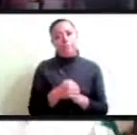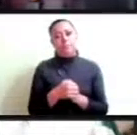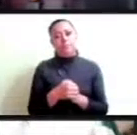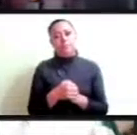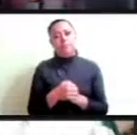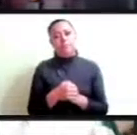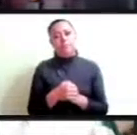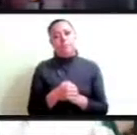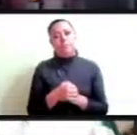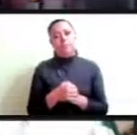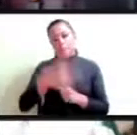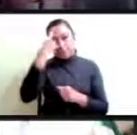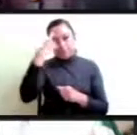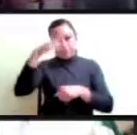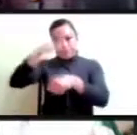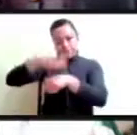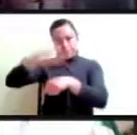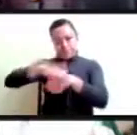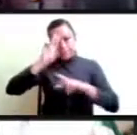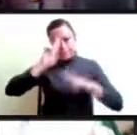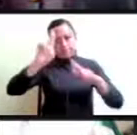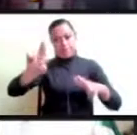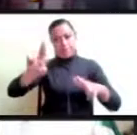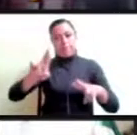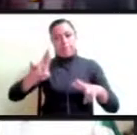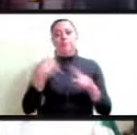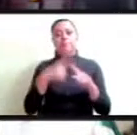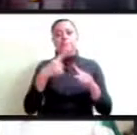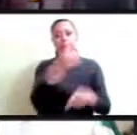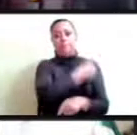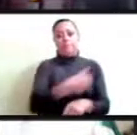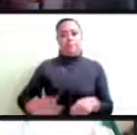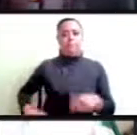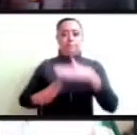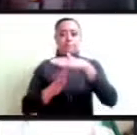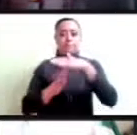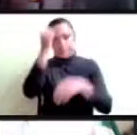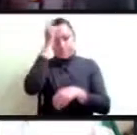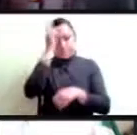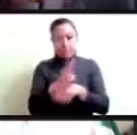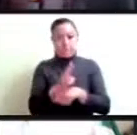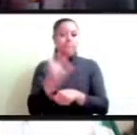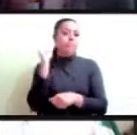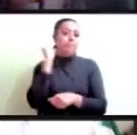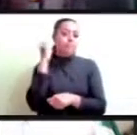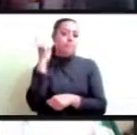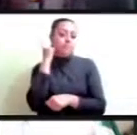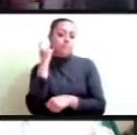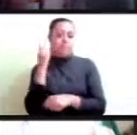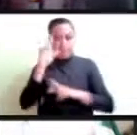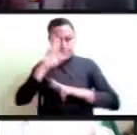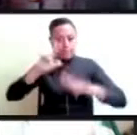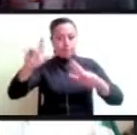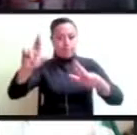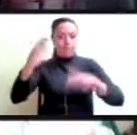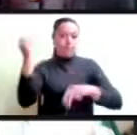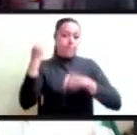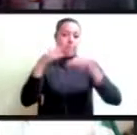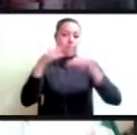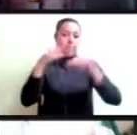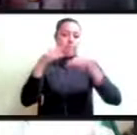por el que se exhorta respetuosamente a la presidencia de la mesa directiva de la Cámara de Diputados del Honorable Congreso de la Unión para que en el ámbito de